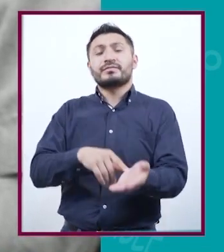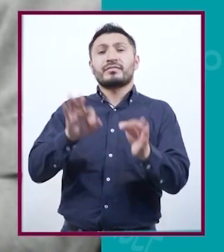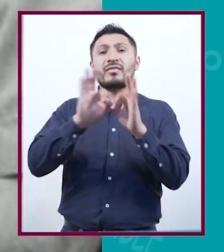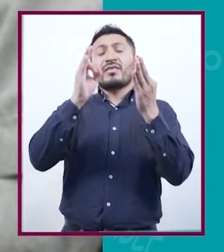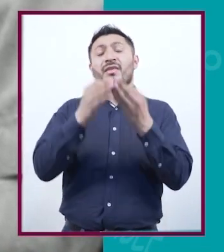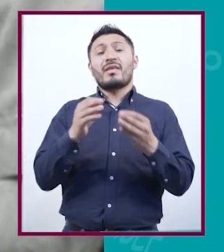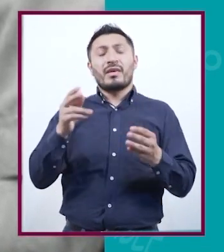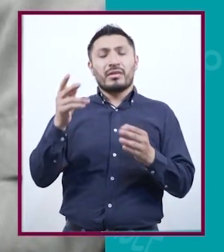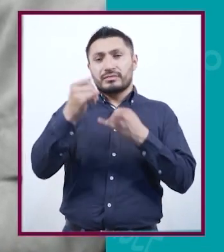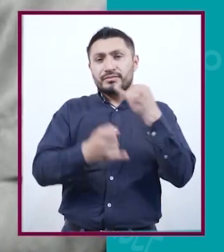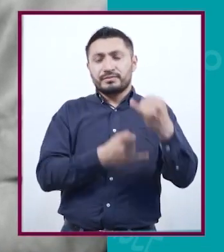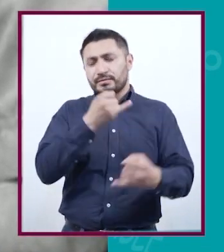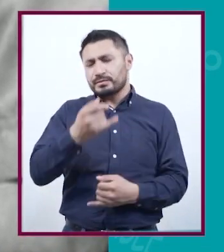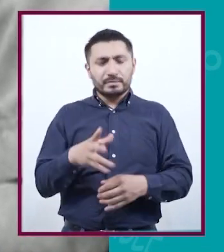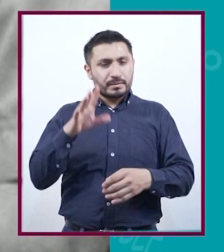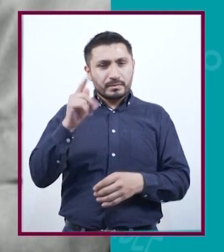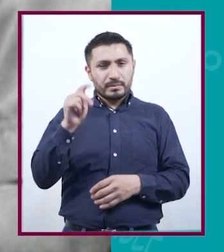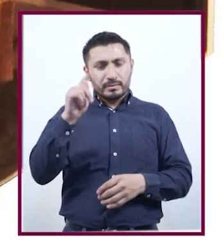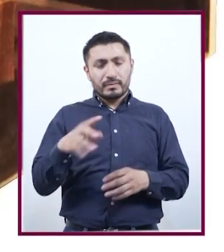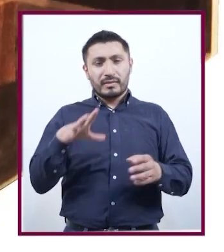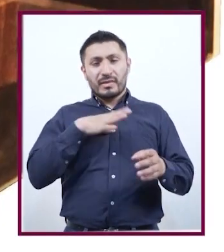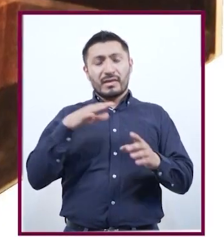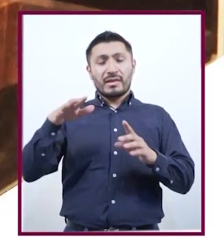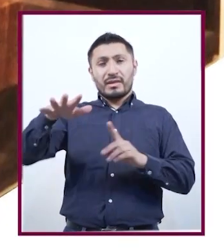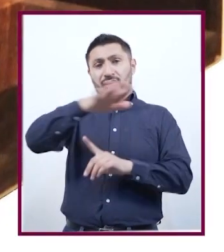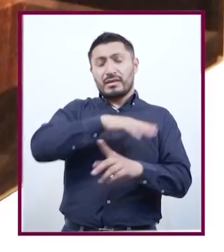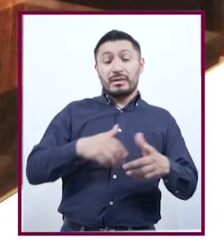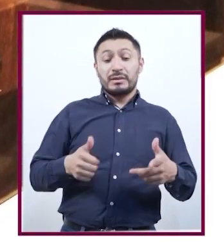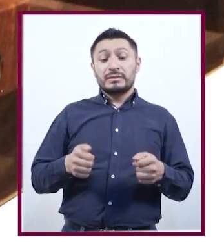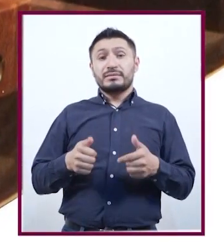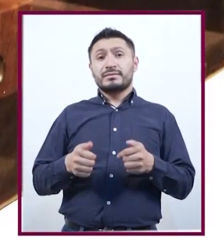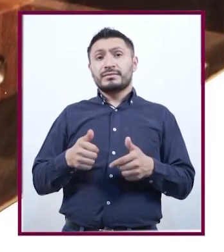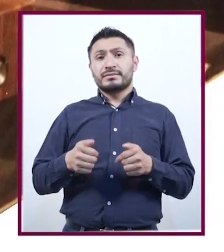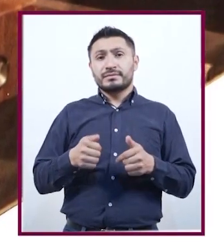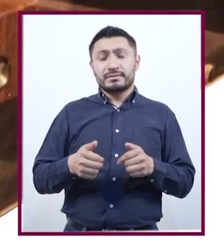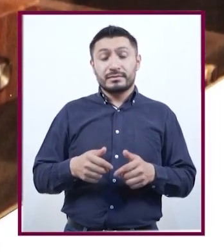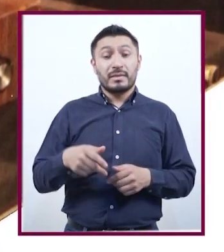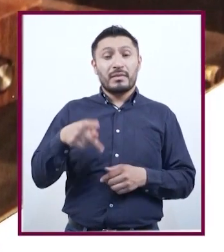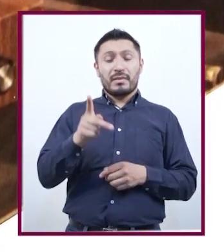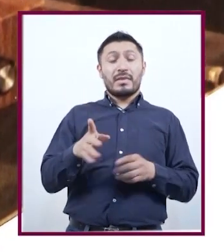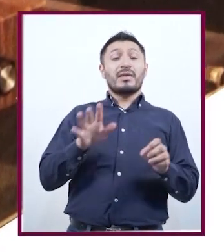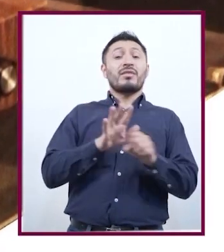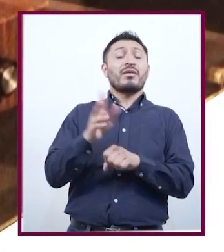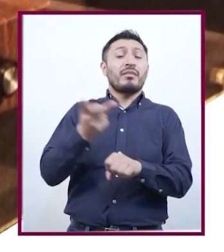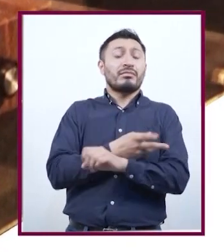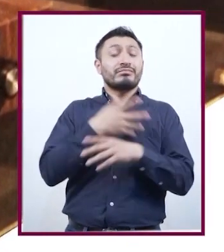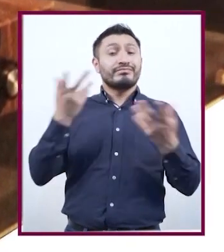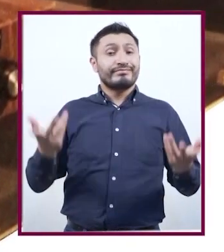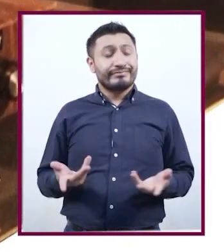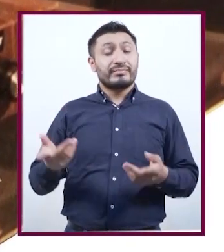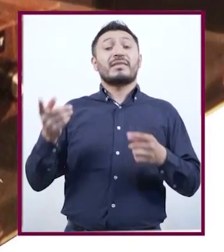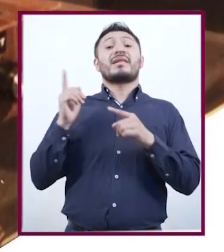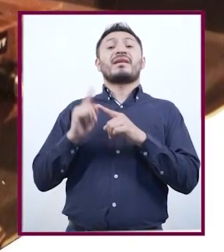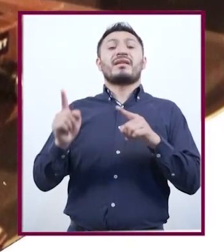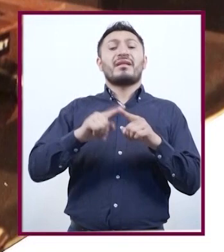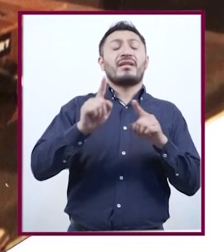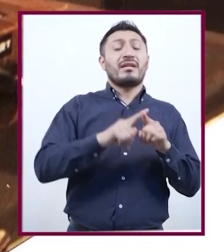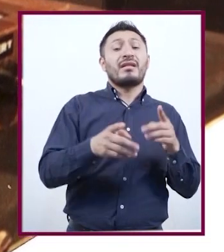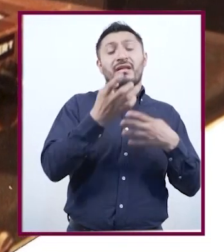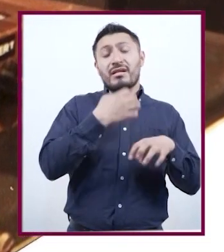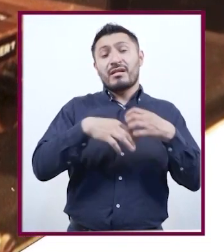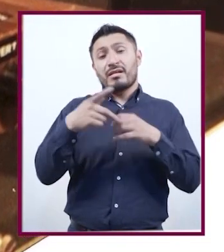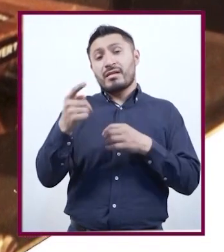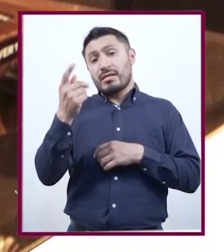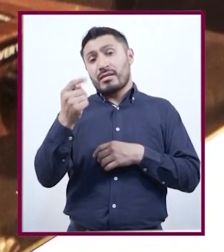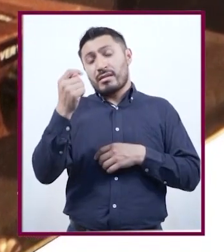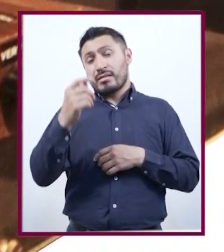de videojuego cuya cubierta de madera contenía los mangos de los jugadores. ¿Pero qué crees que pasó? Los diferentes